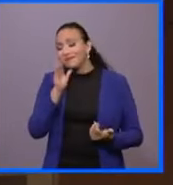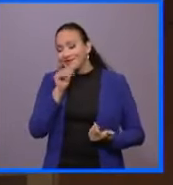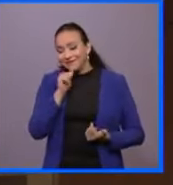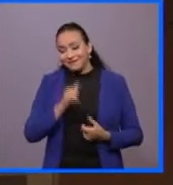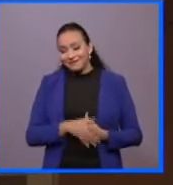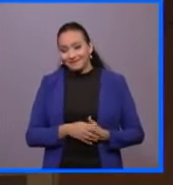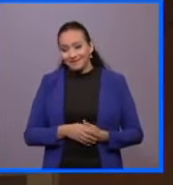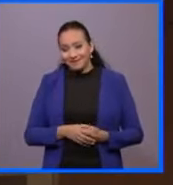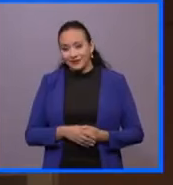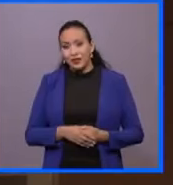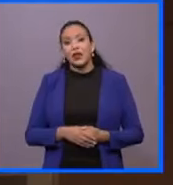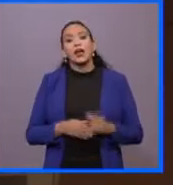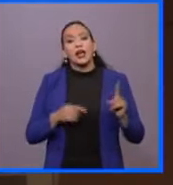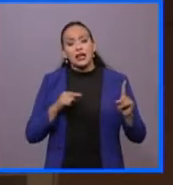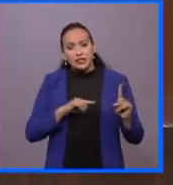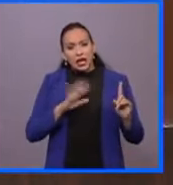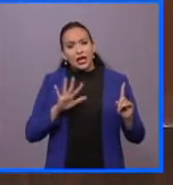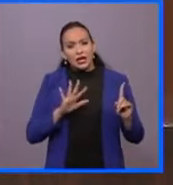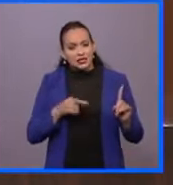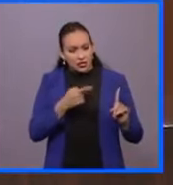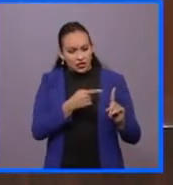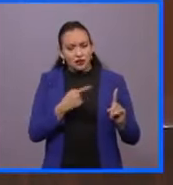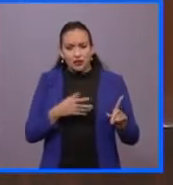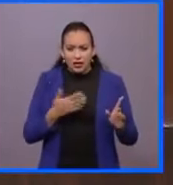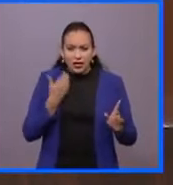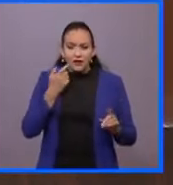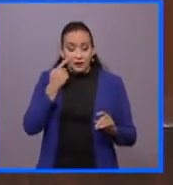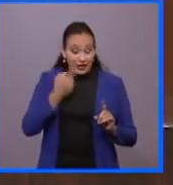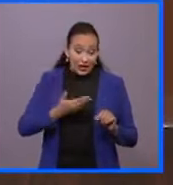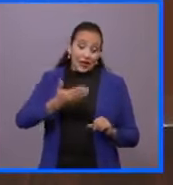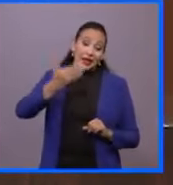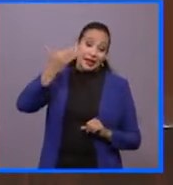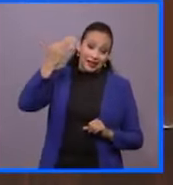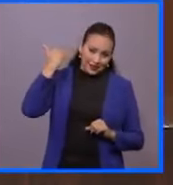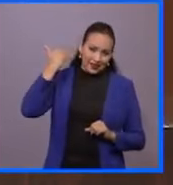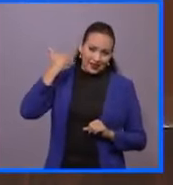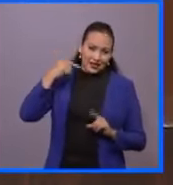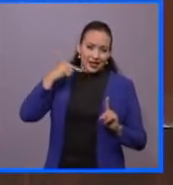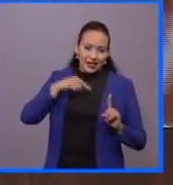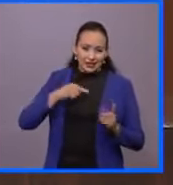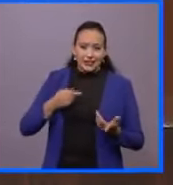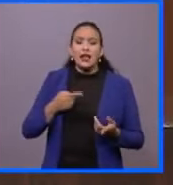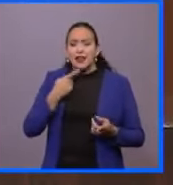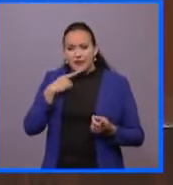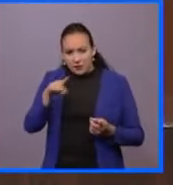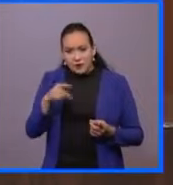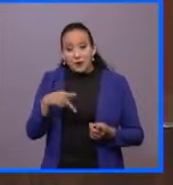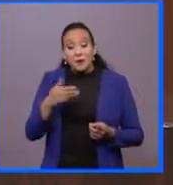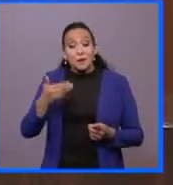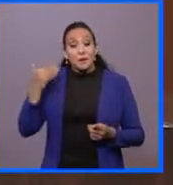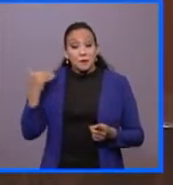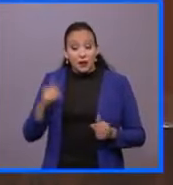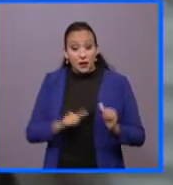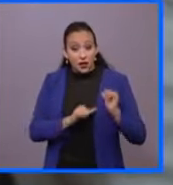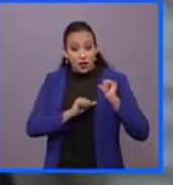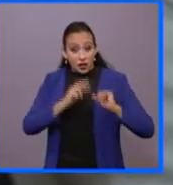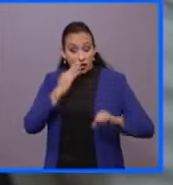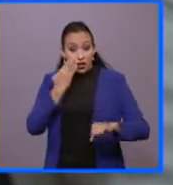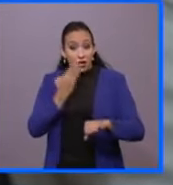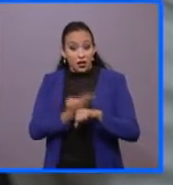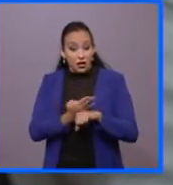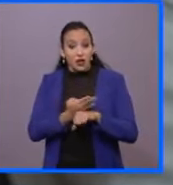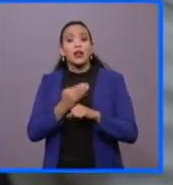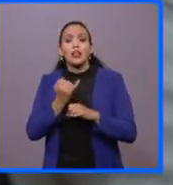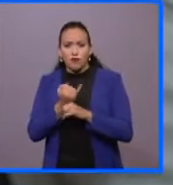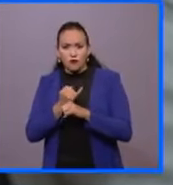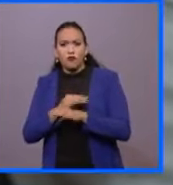pues su pretensión ha quedado satisfecha, ya que posteriormente a la presentación de la demanda, la autoridad responsable proporcionó